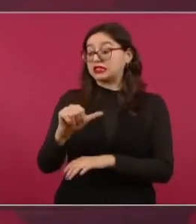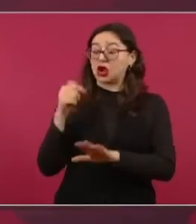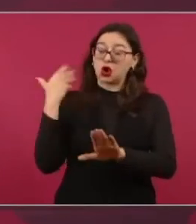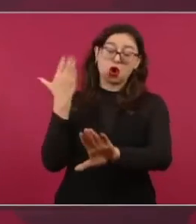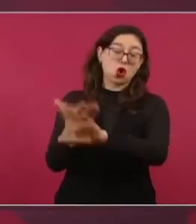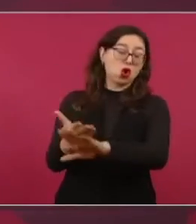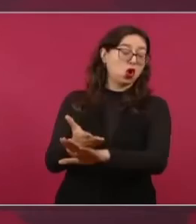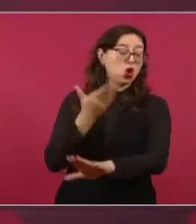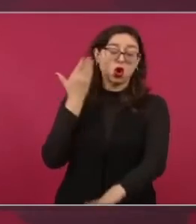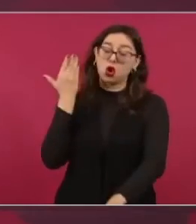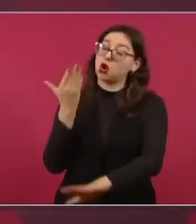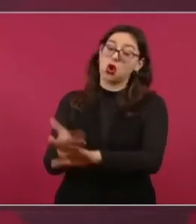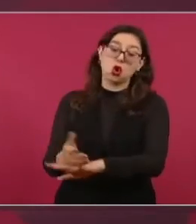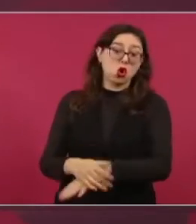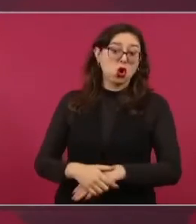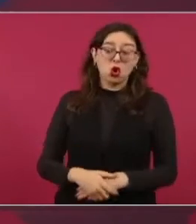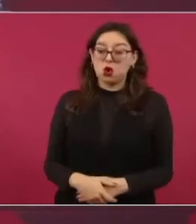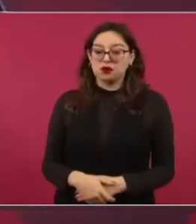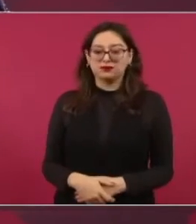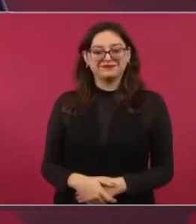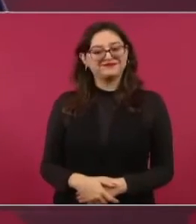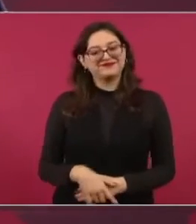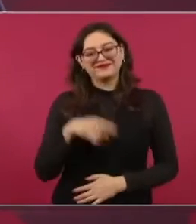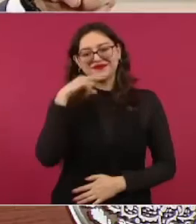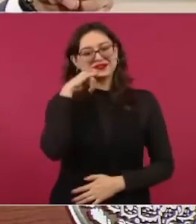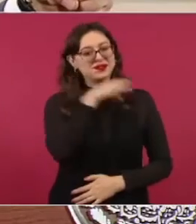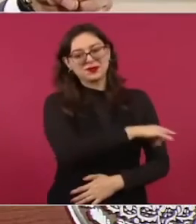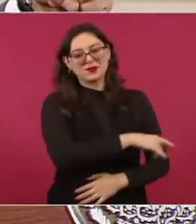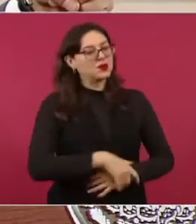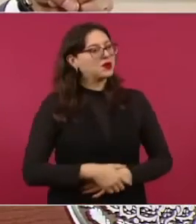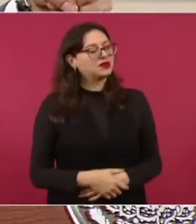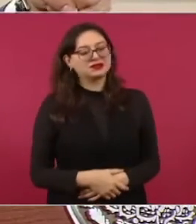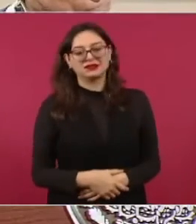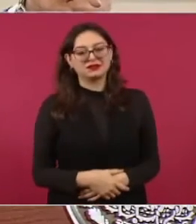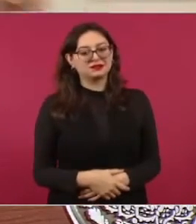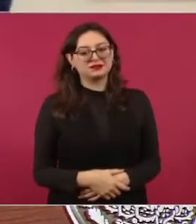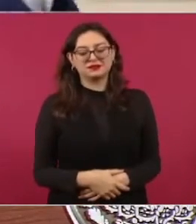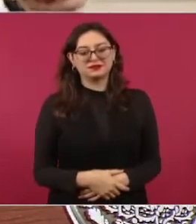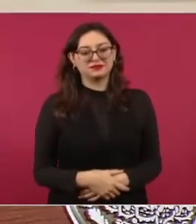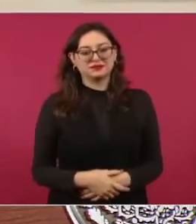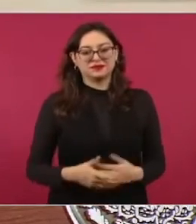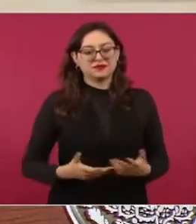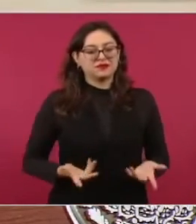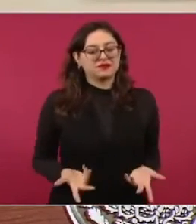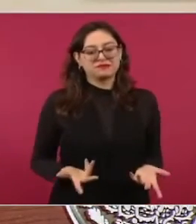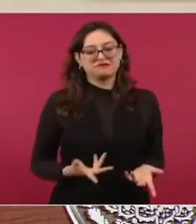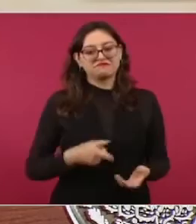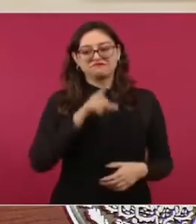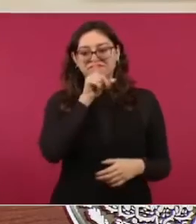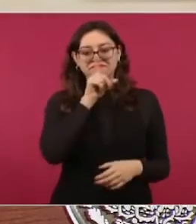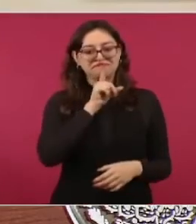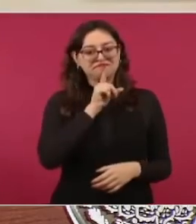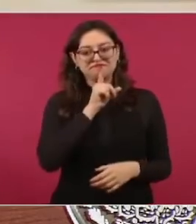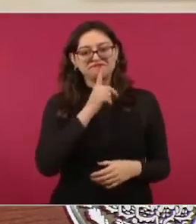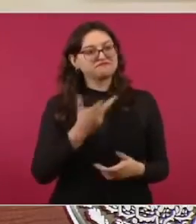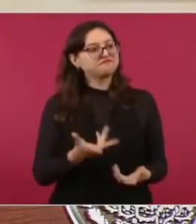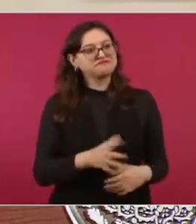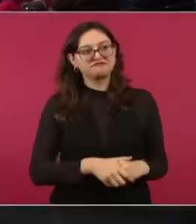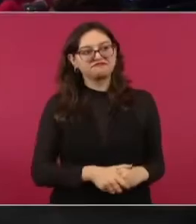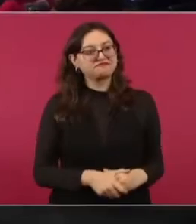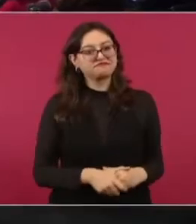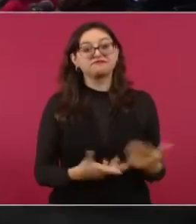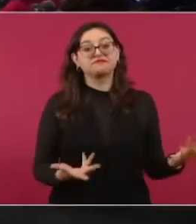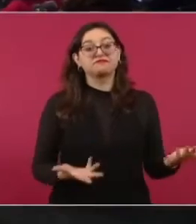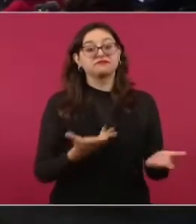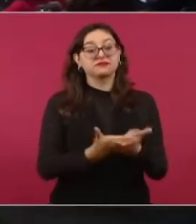porque es como el mundo al revés. y ahora ya presentaron una